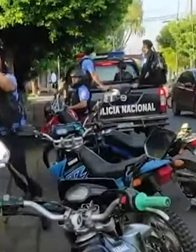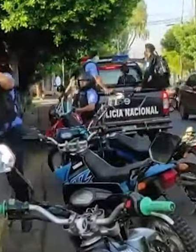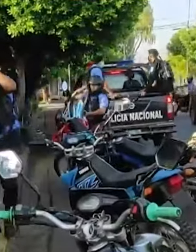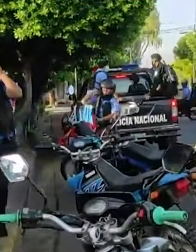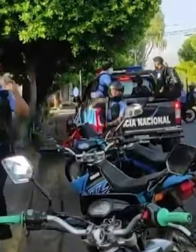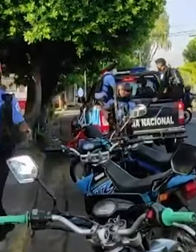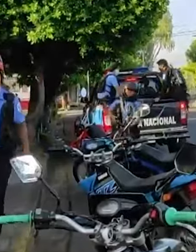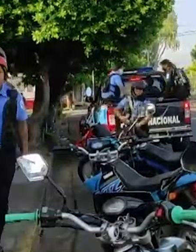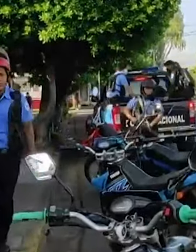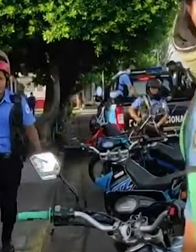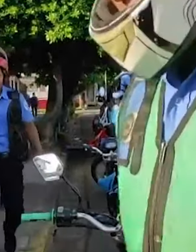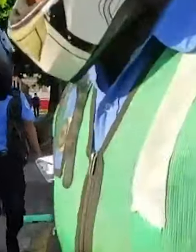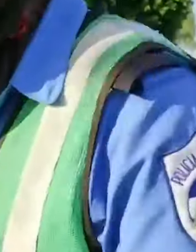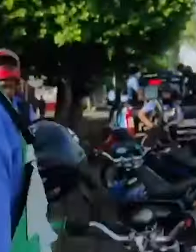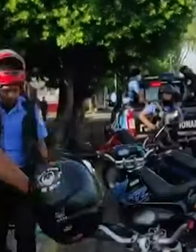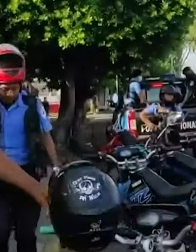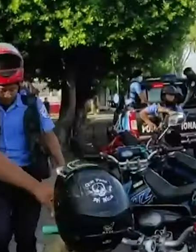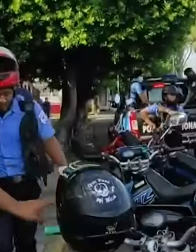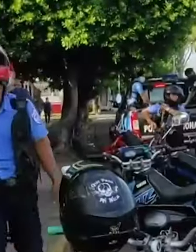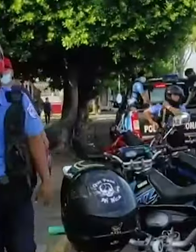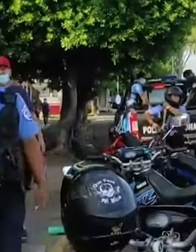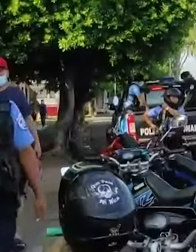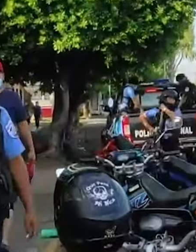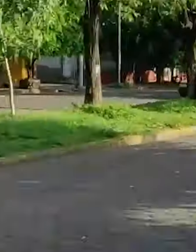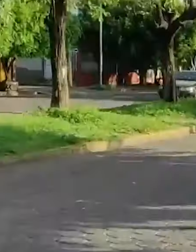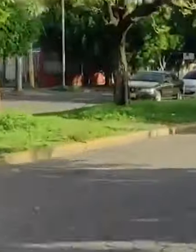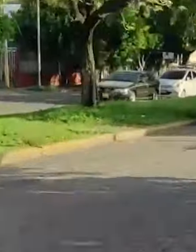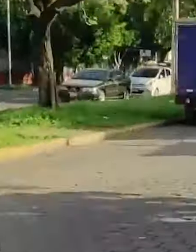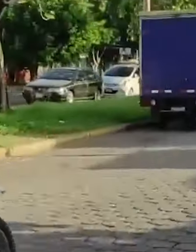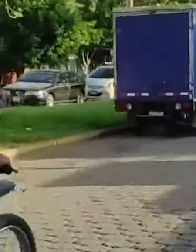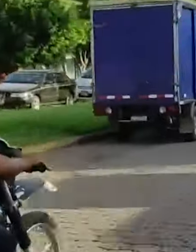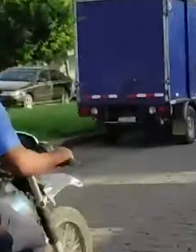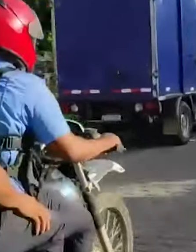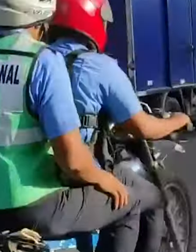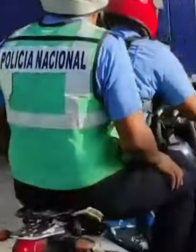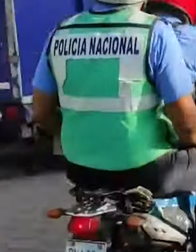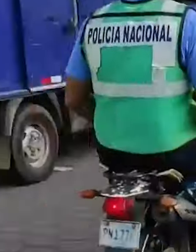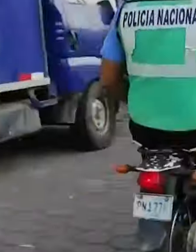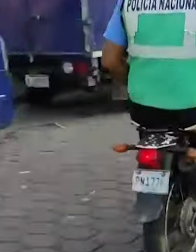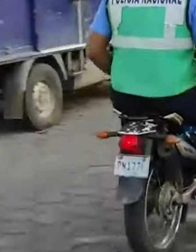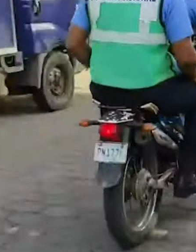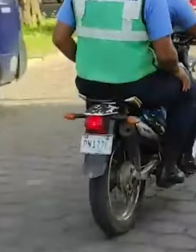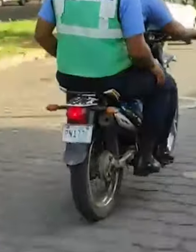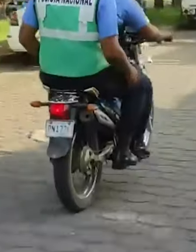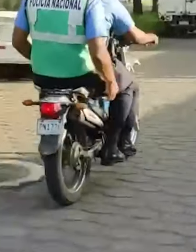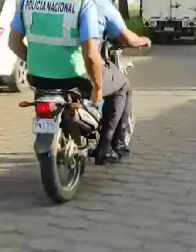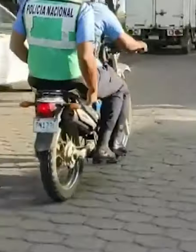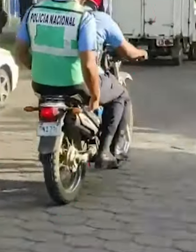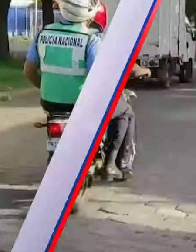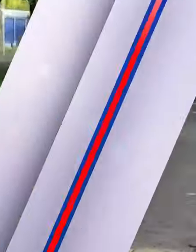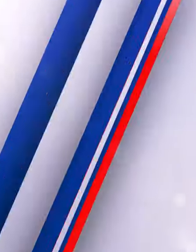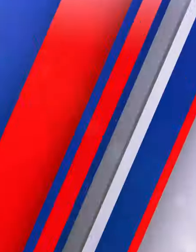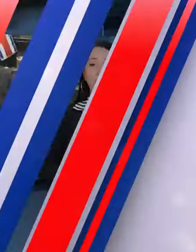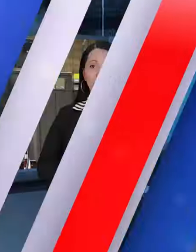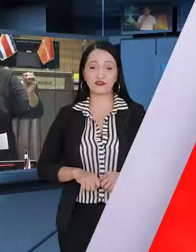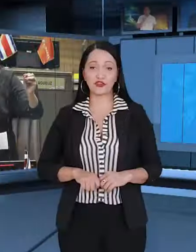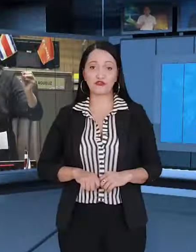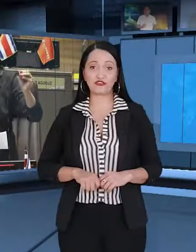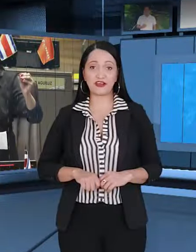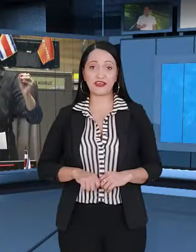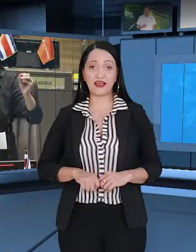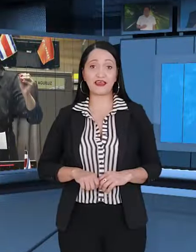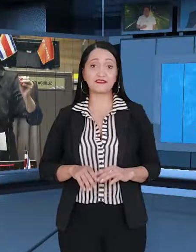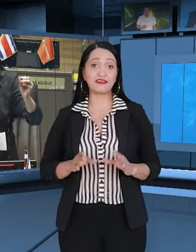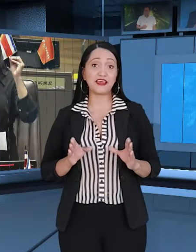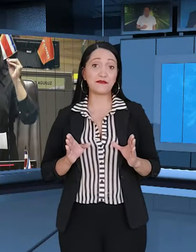migratorios. También insta a tomar en cuenta las limitadas capacidades de atención médica en el país y el accionar de la delincuencia. Congreso de